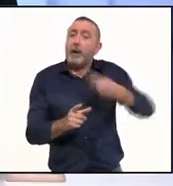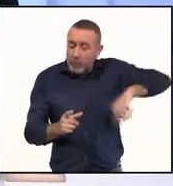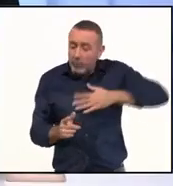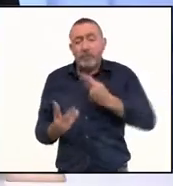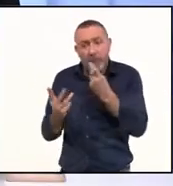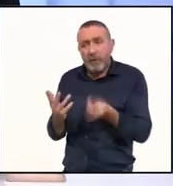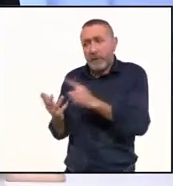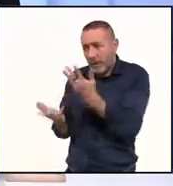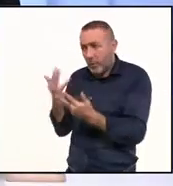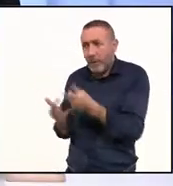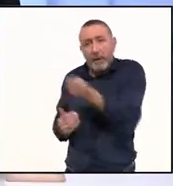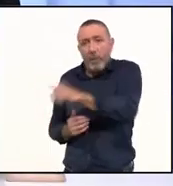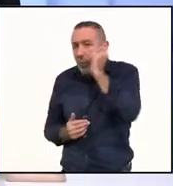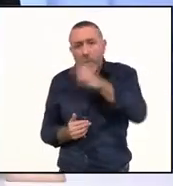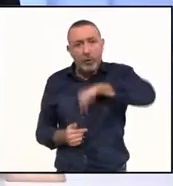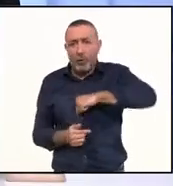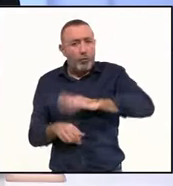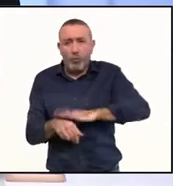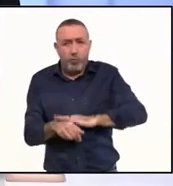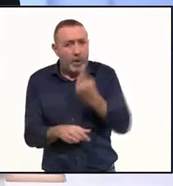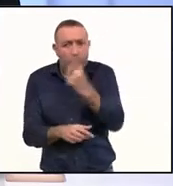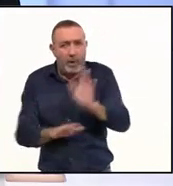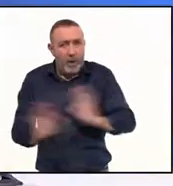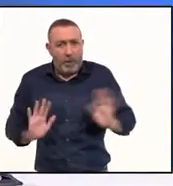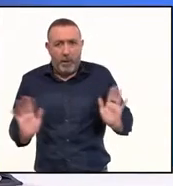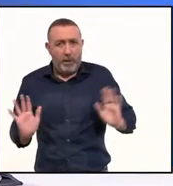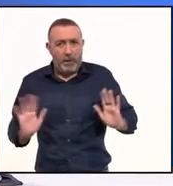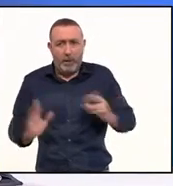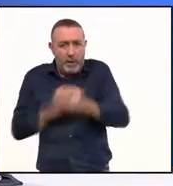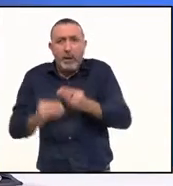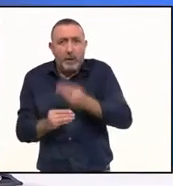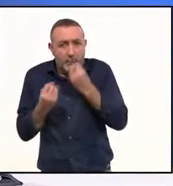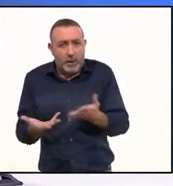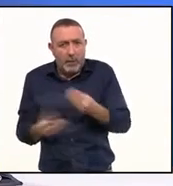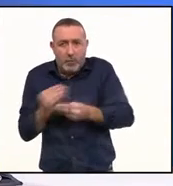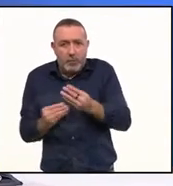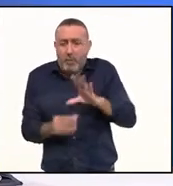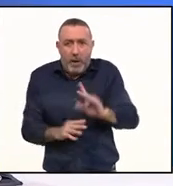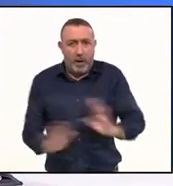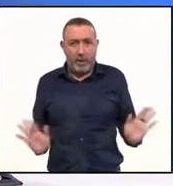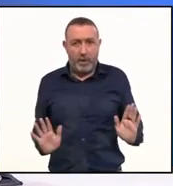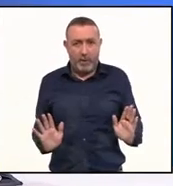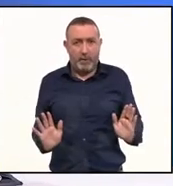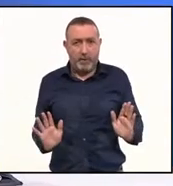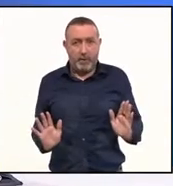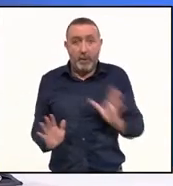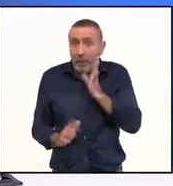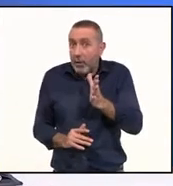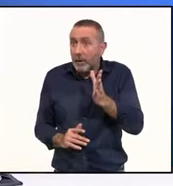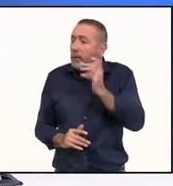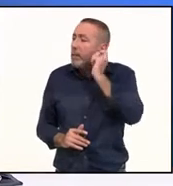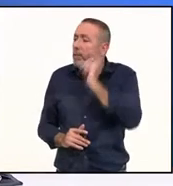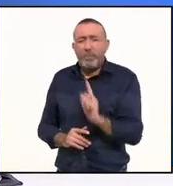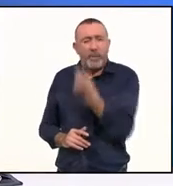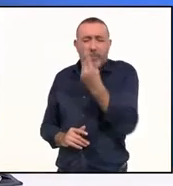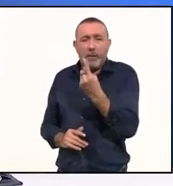es la culpable y lo fundamental es que ella primero que no se sienta